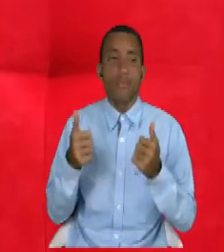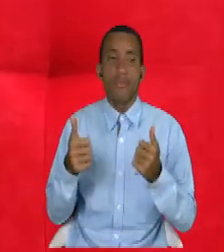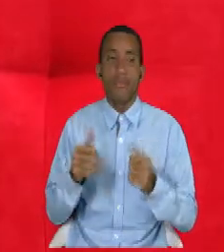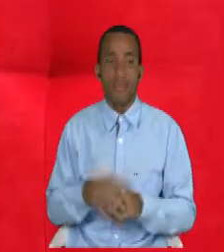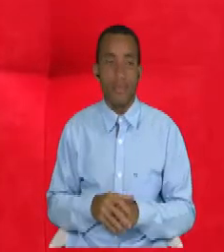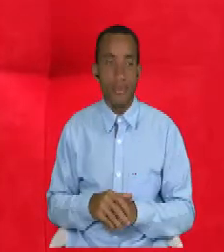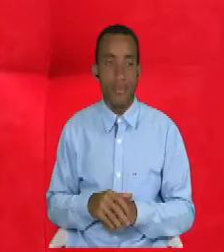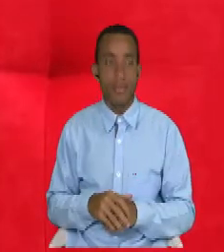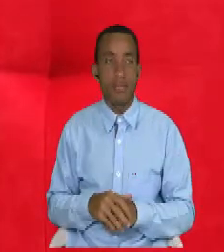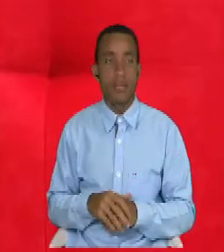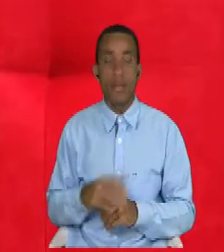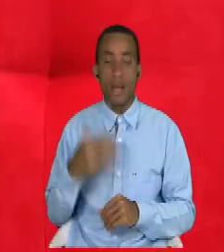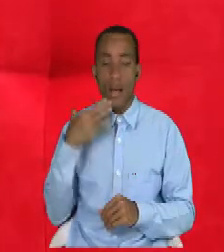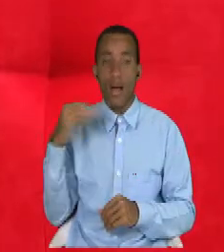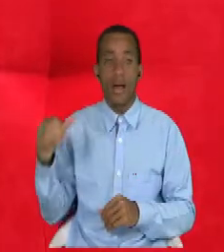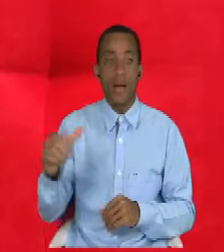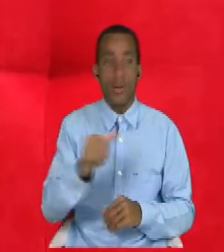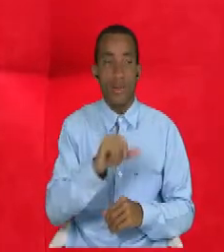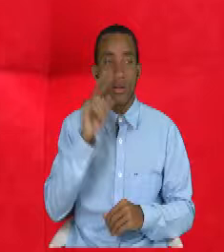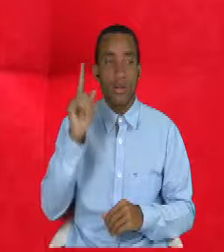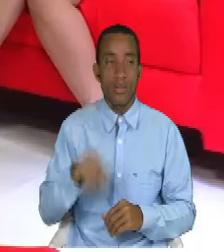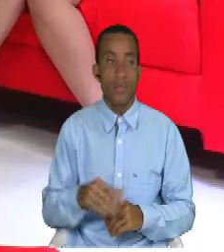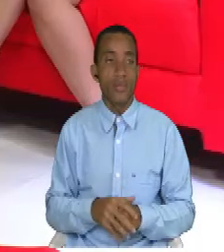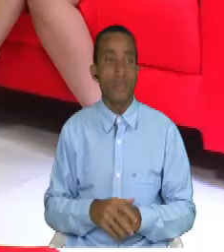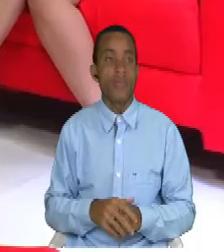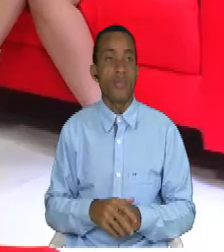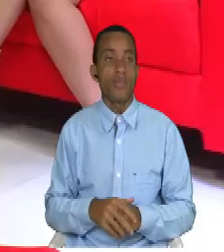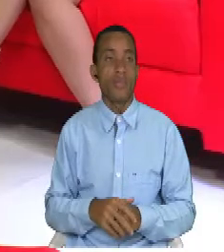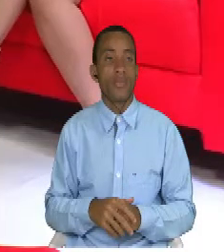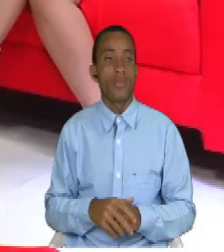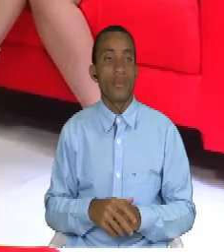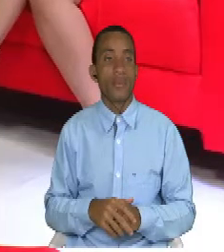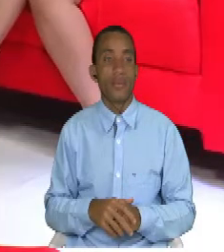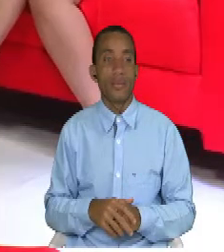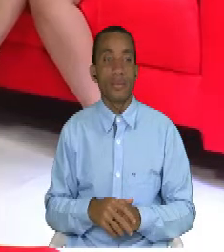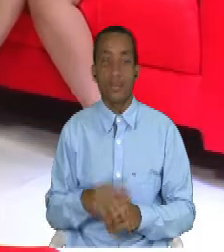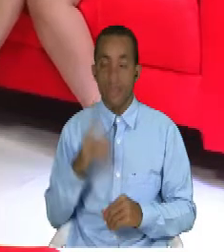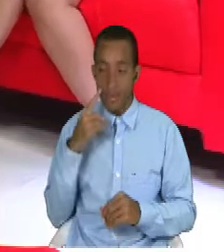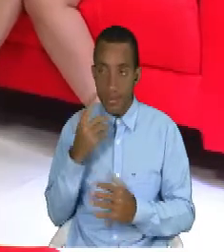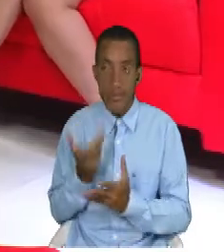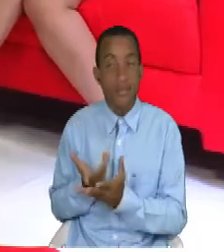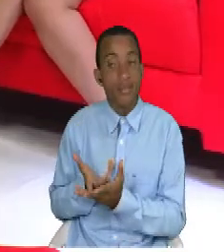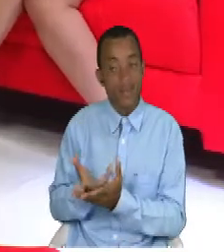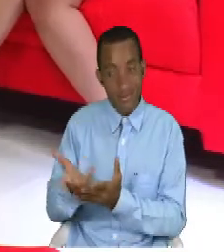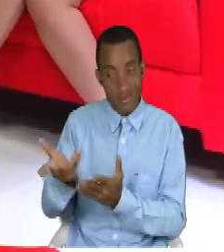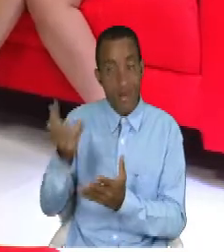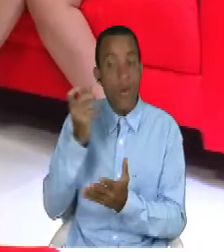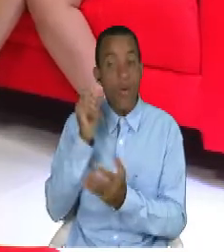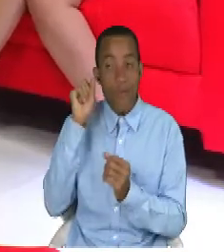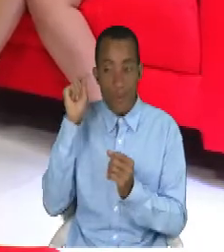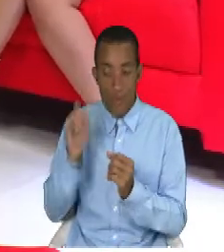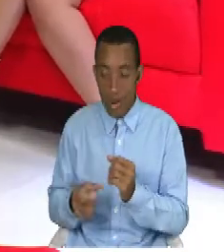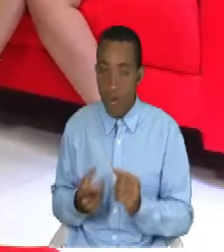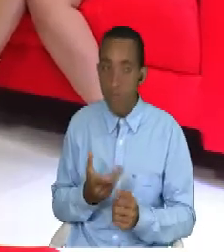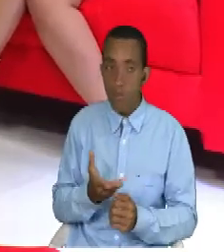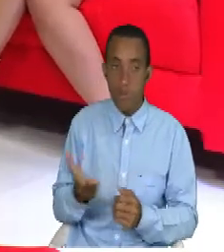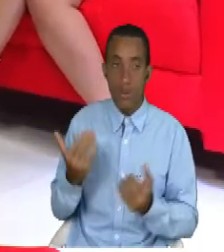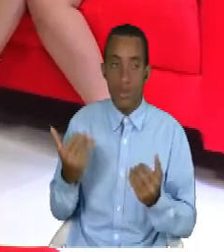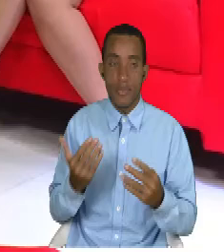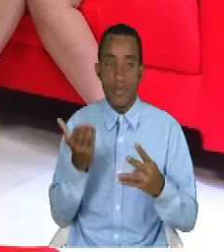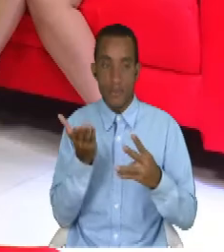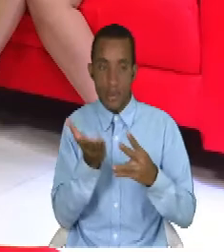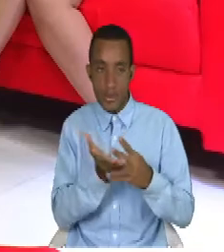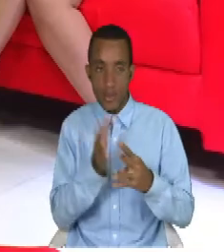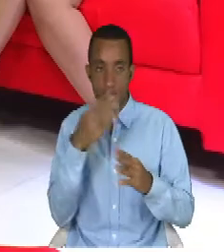encanta a las señoras con estas cremas bueno entonces es súper recomendados todos estos productos nosotros vamos a nuestra famosa